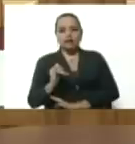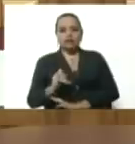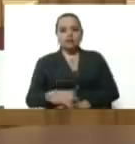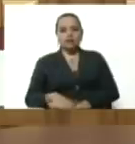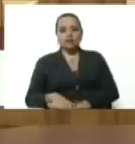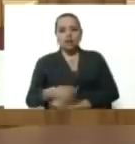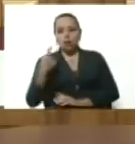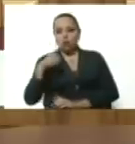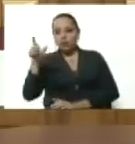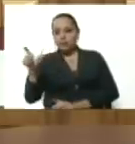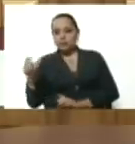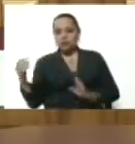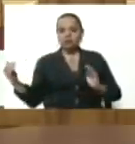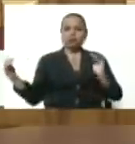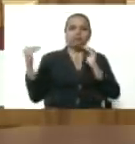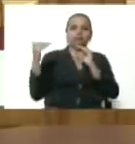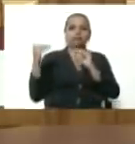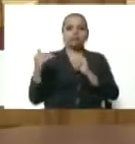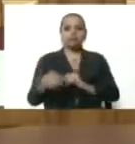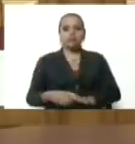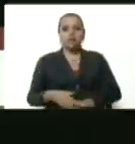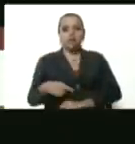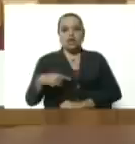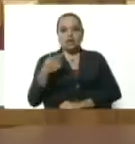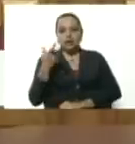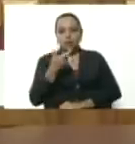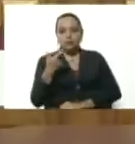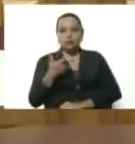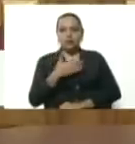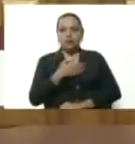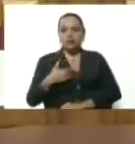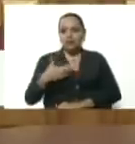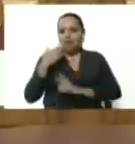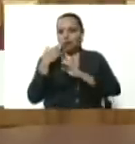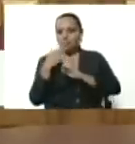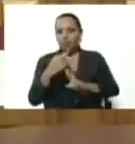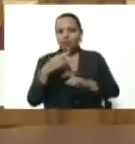el adversario, el que lo obliga a replicar siempre.